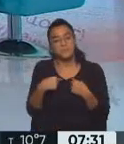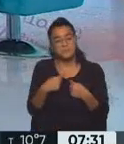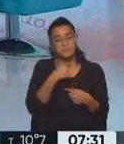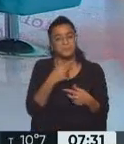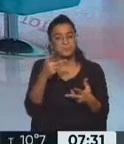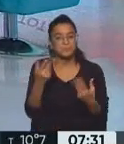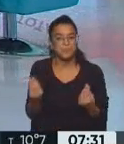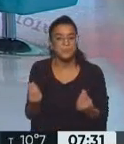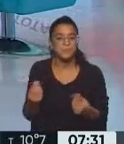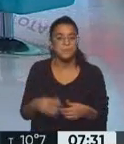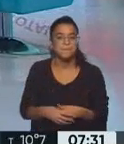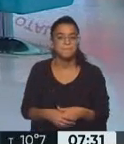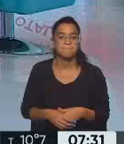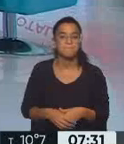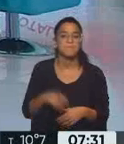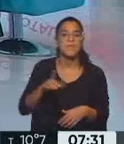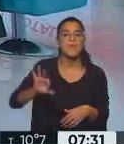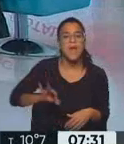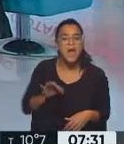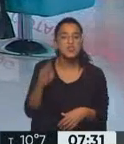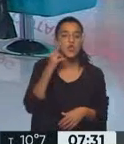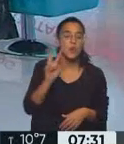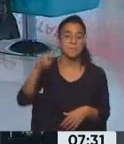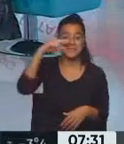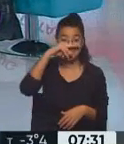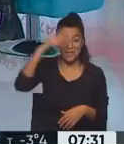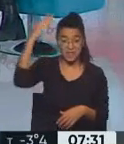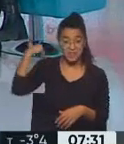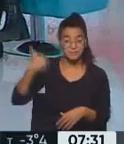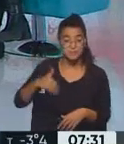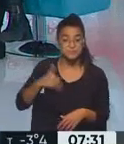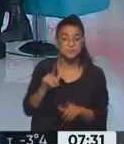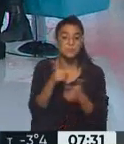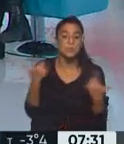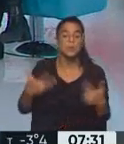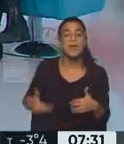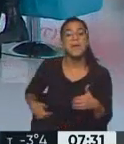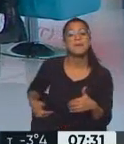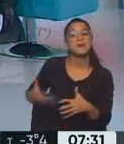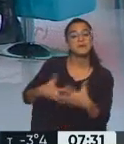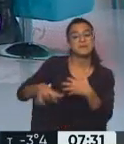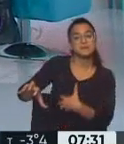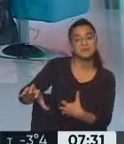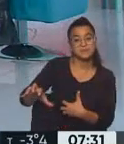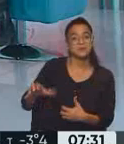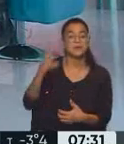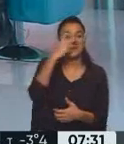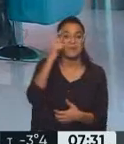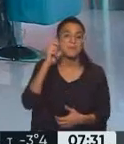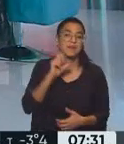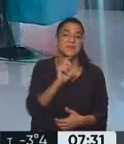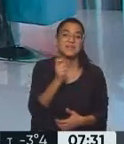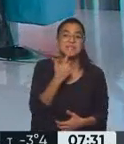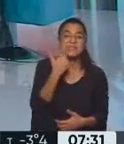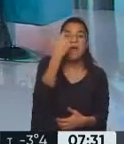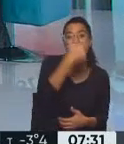chicos que desde el año 2007 en argentina no teníamos trasplantes hepáticos por hepatitis estamos